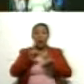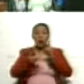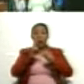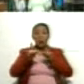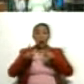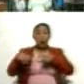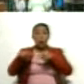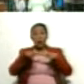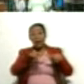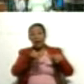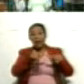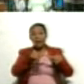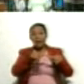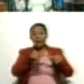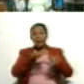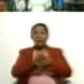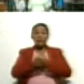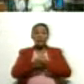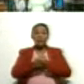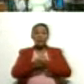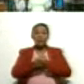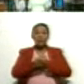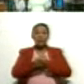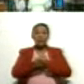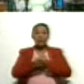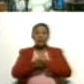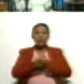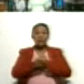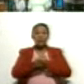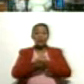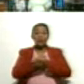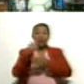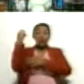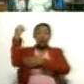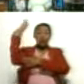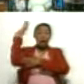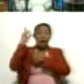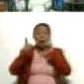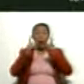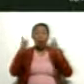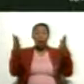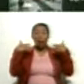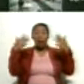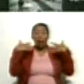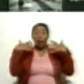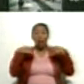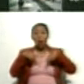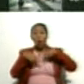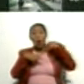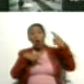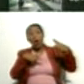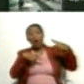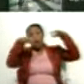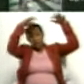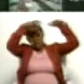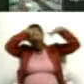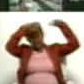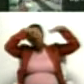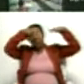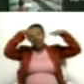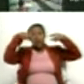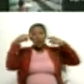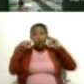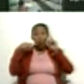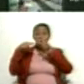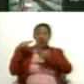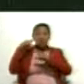el sol, bueno, a 100 por hora, y en otro lado un palo de agua y la gente no se movió. En el sur yo vi una foto de